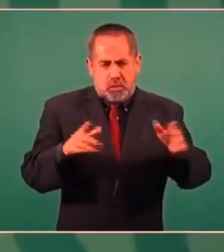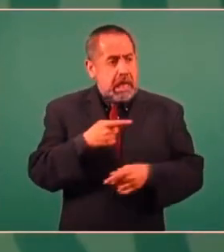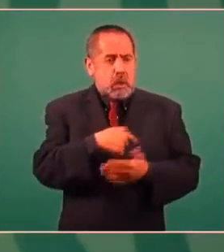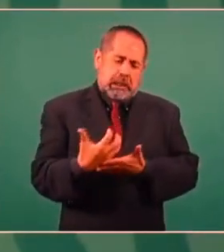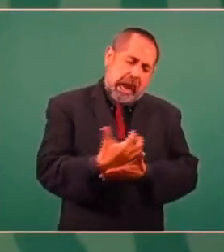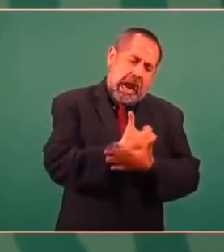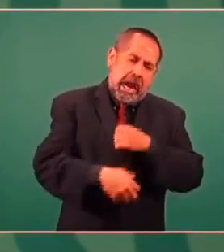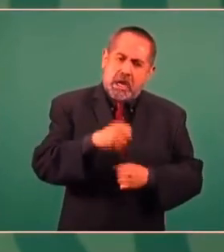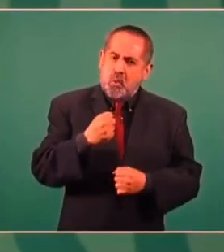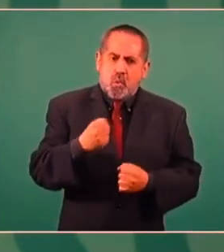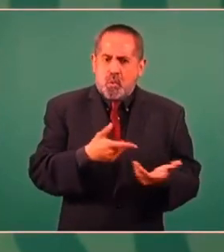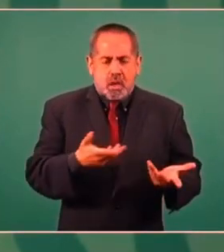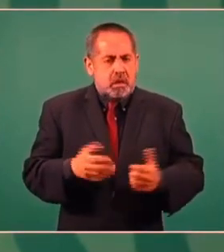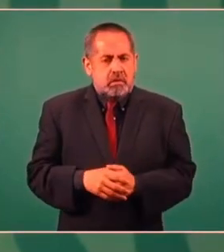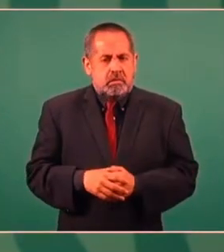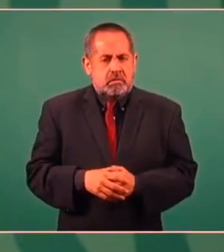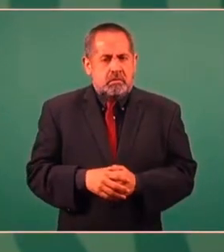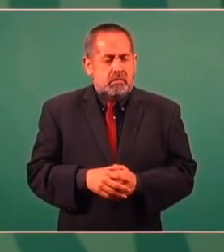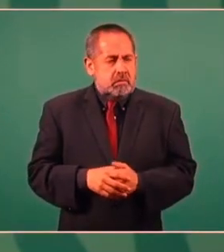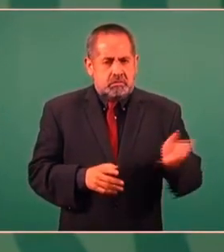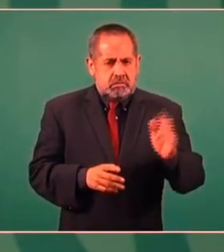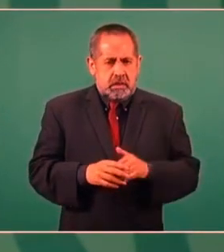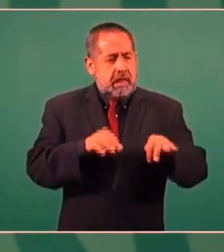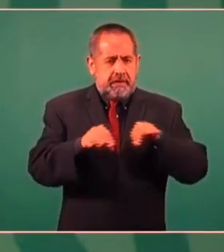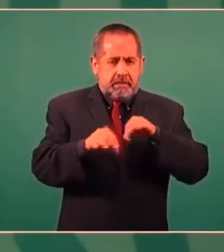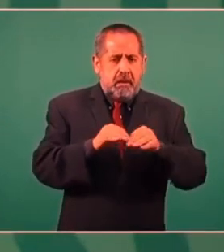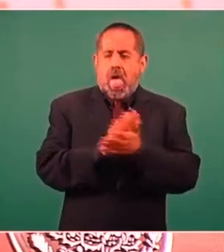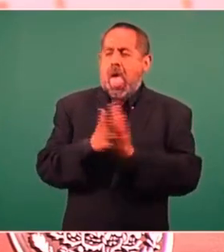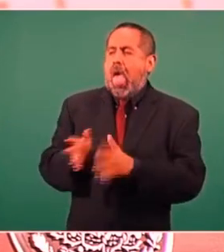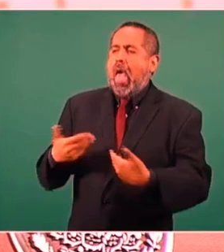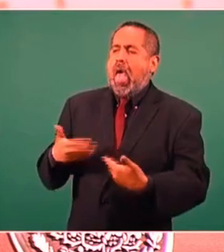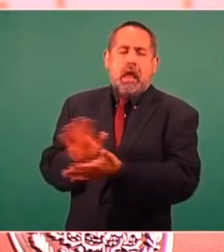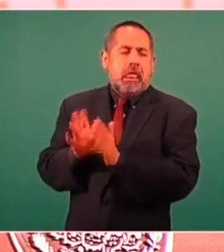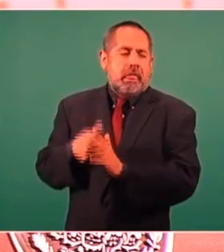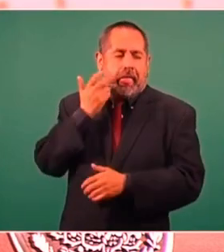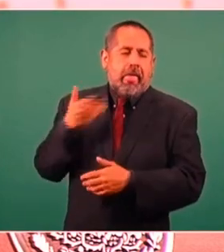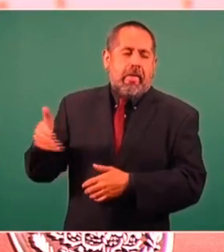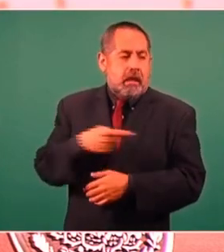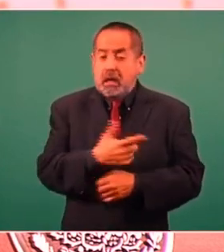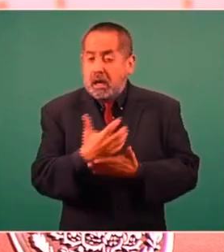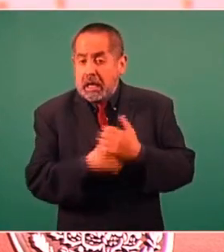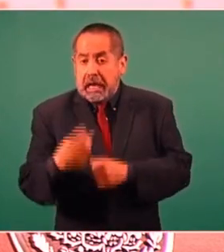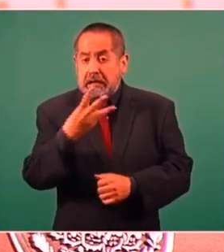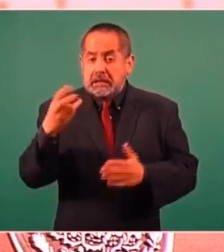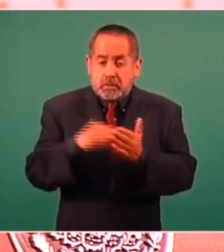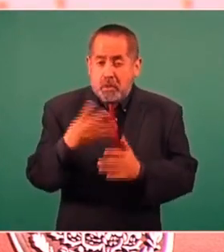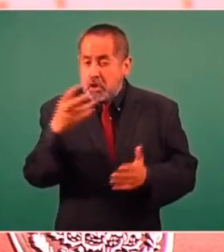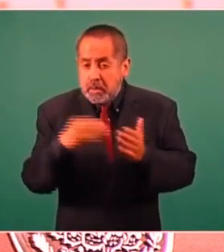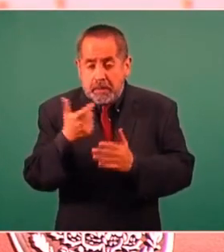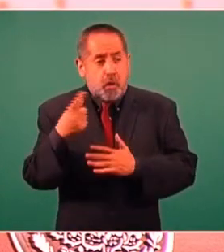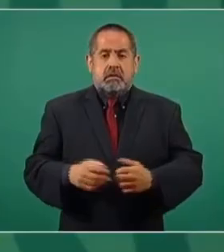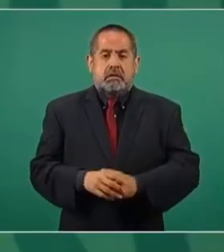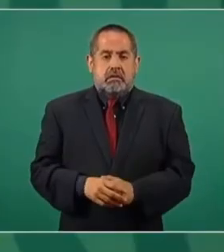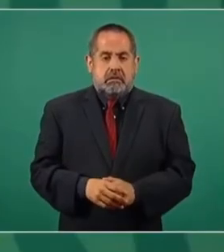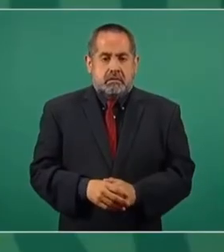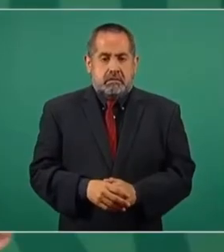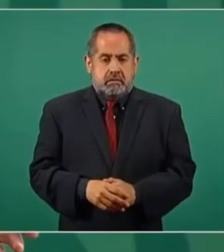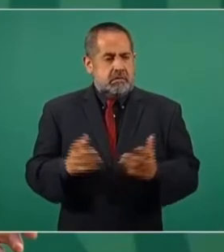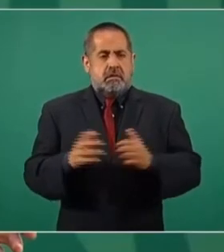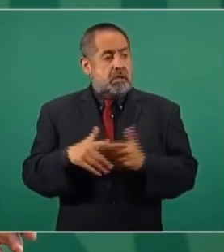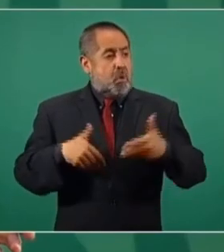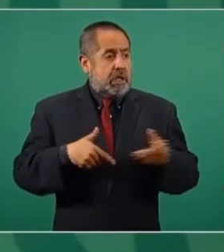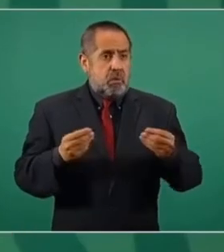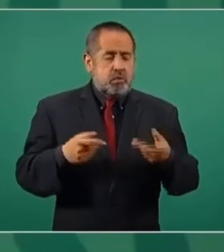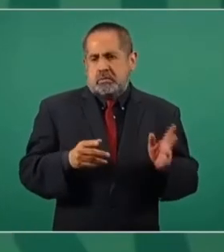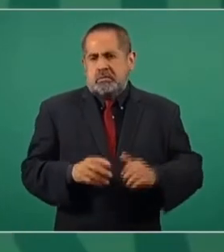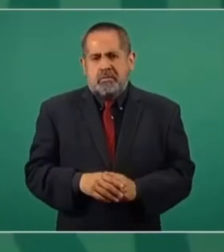Ganan por hacer el trabajo de alcahuetes hasta 300 mil, 400 mil pesos mensuales. Entonces se